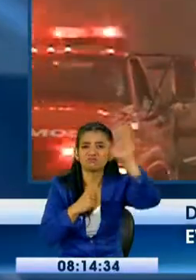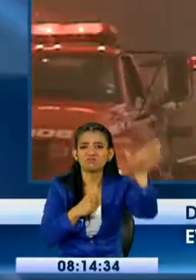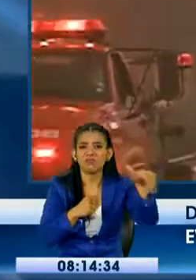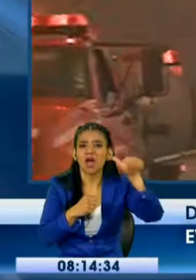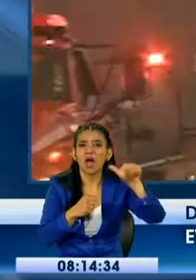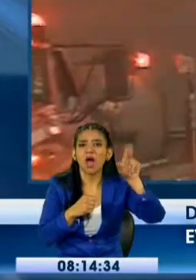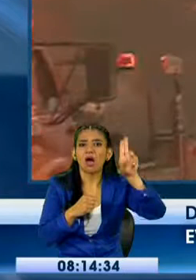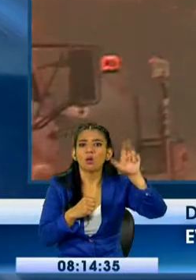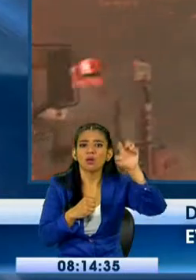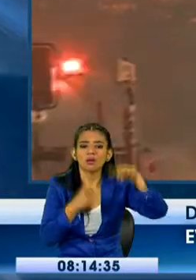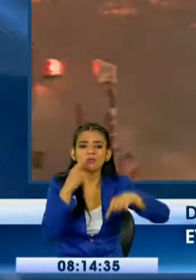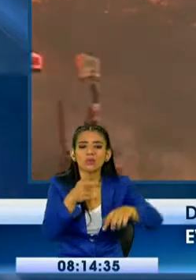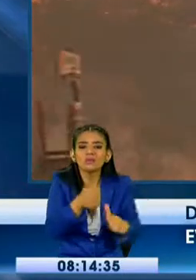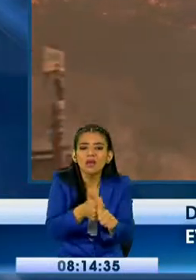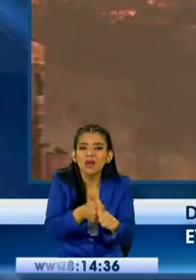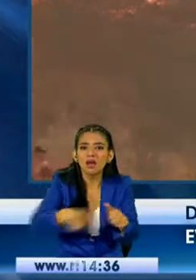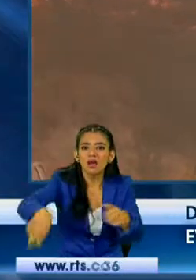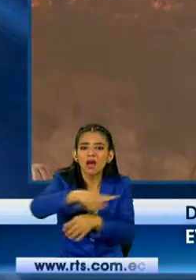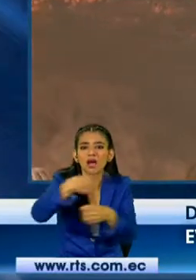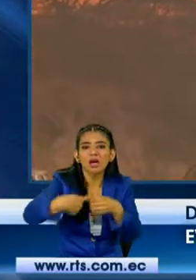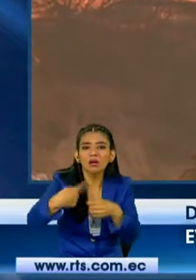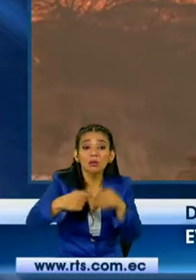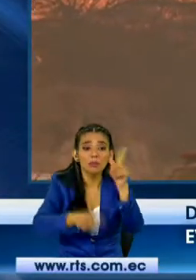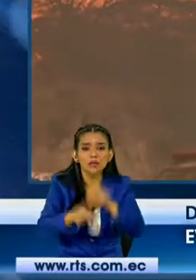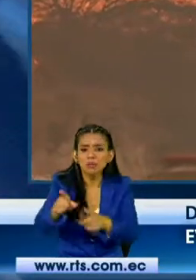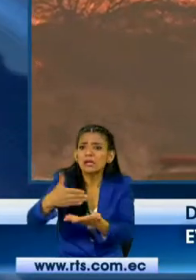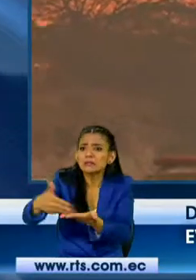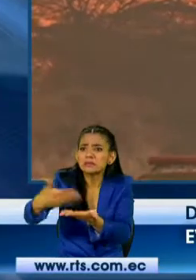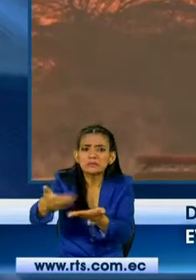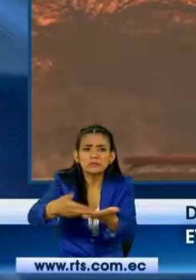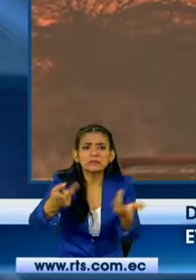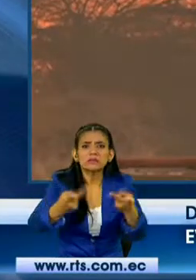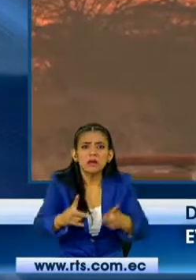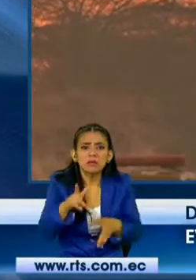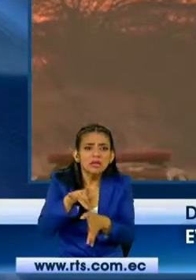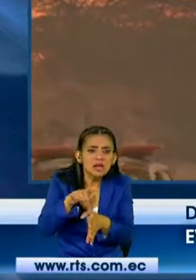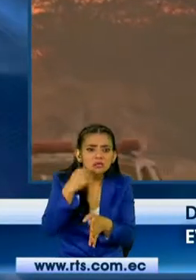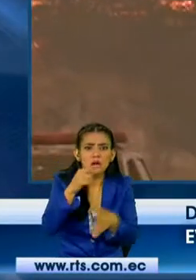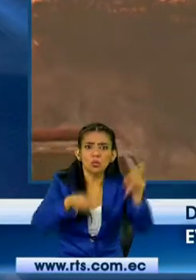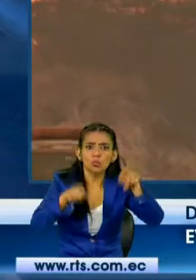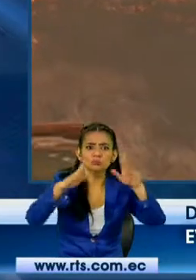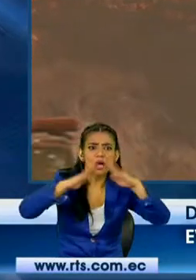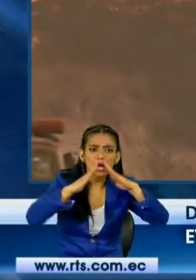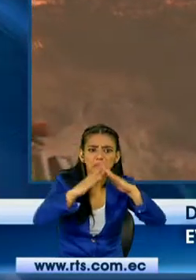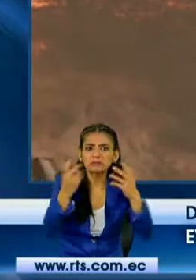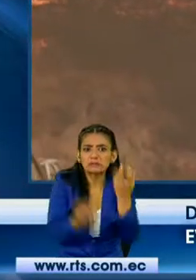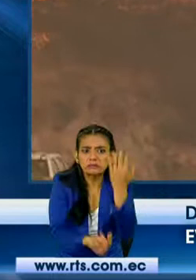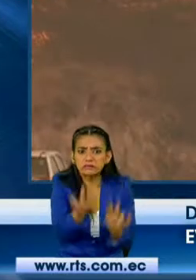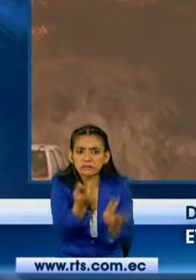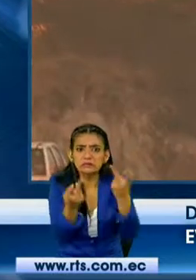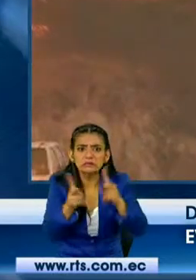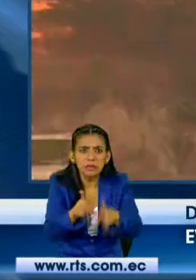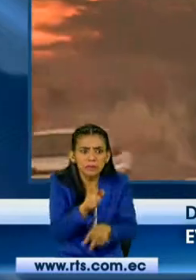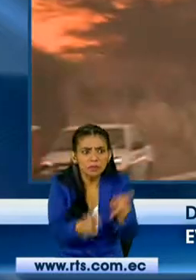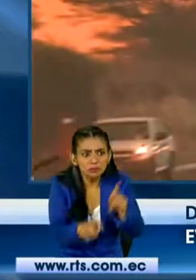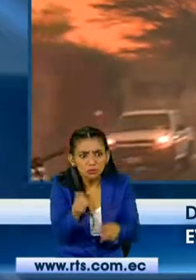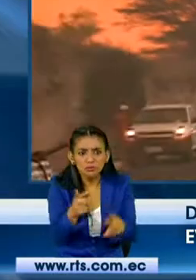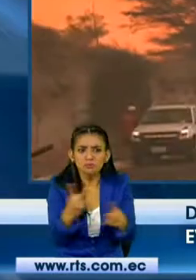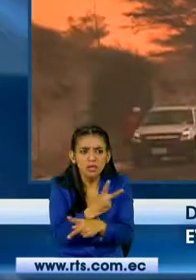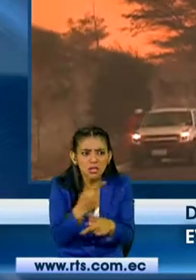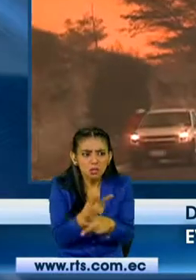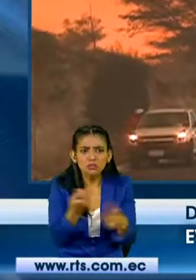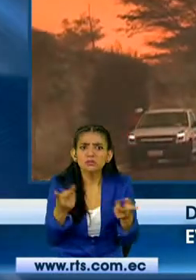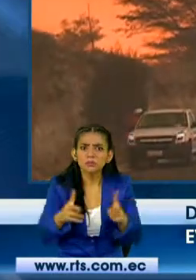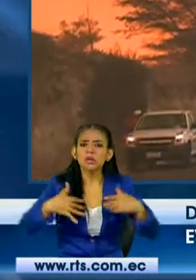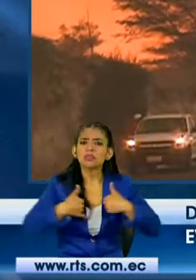hicieron en un sector urbano. Ayer nos tocó evacuar personas, hubo el riesgo de que se quemen casas, del peligro de las vidas, de las personas, de